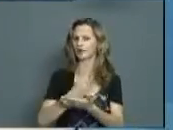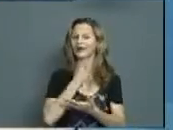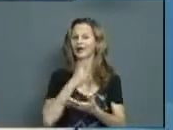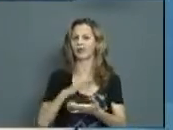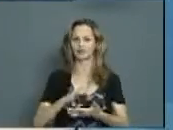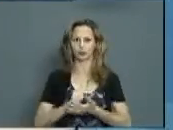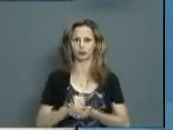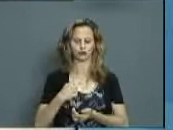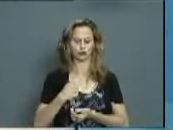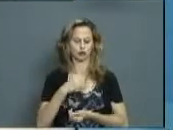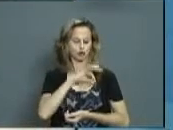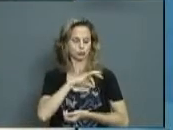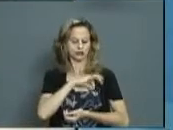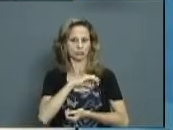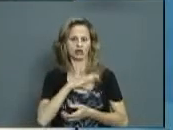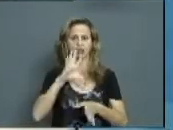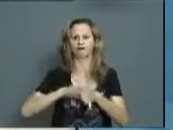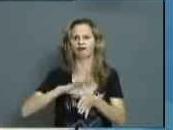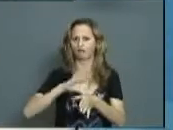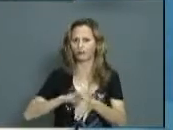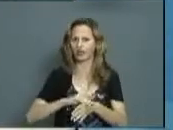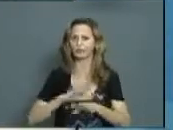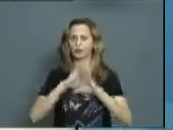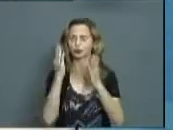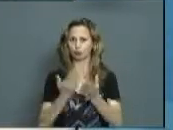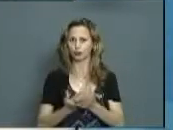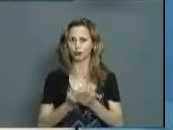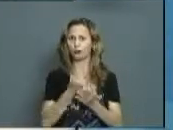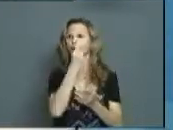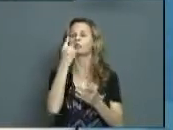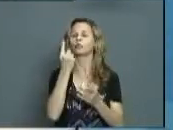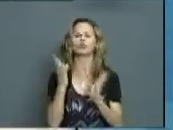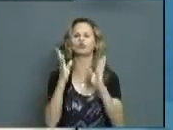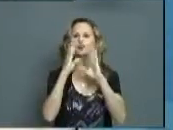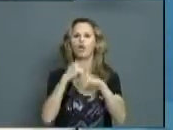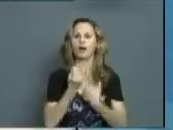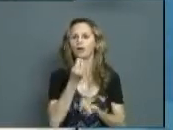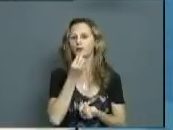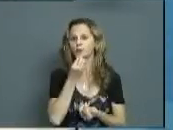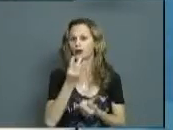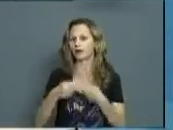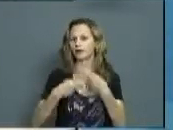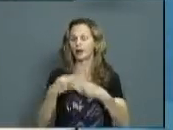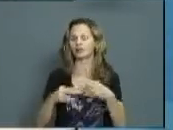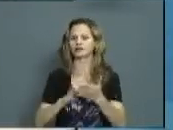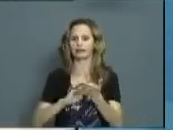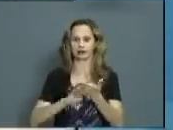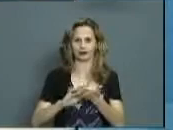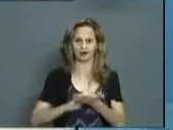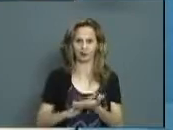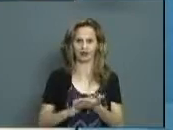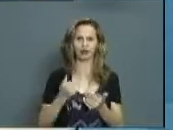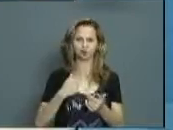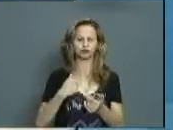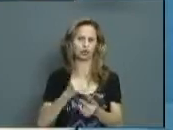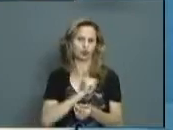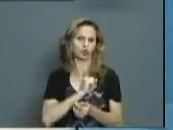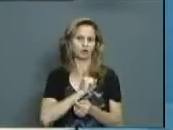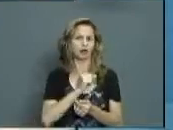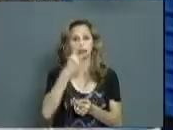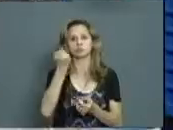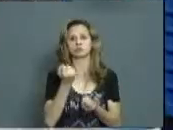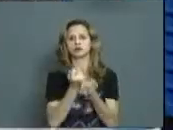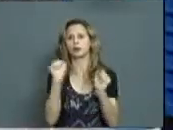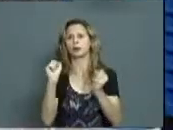todos los síntomas de la enfermedad, pero no tuve en aquel momento la oportunidad de un PCR para diagnosticarme. Yo quisiera, porque se ha dicho que es